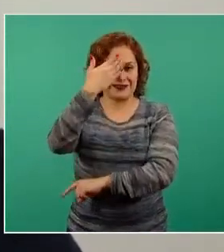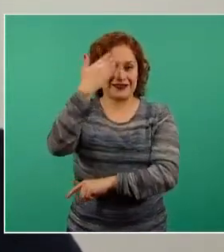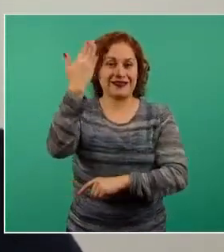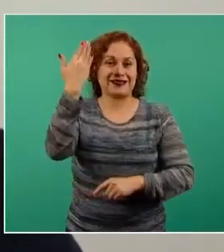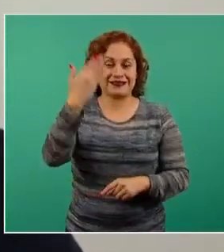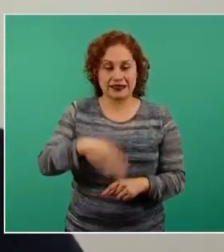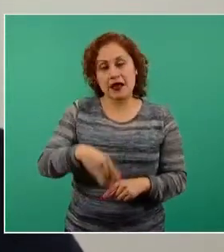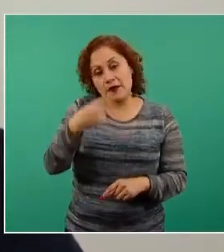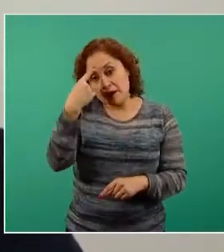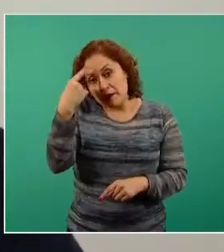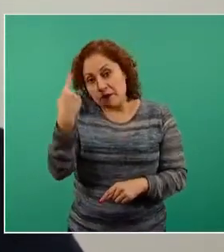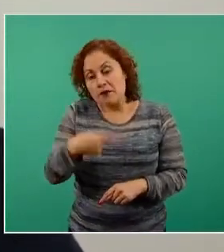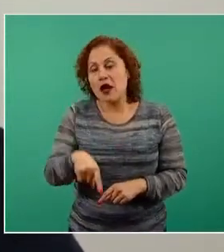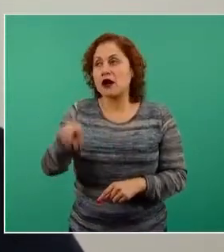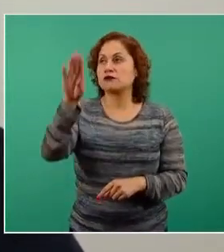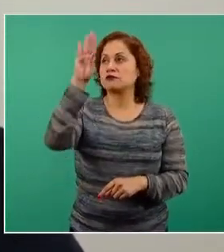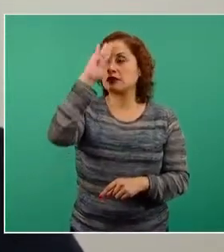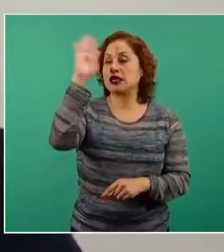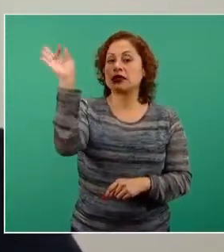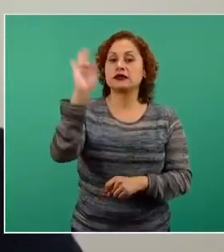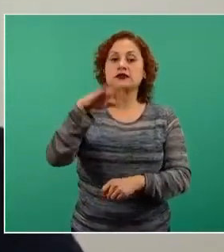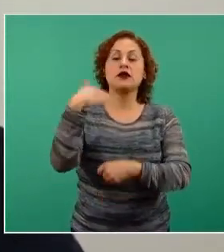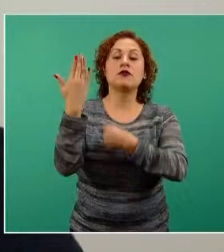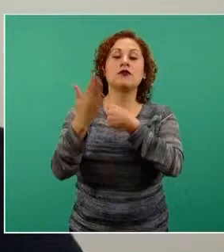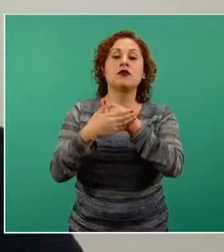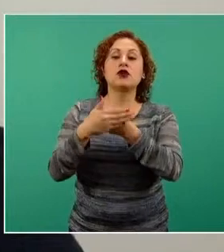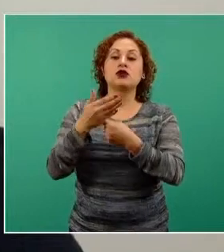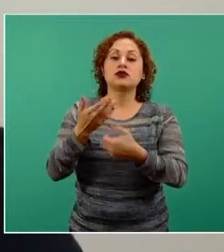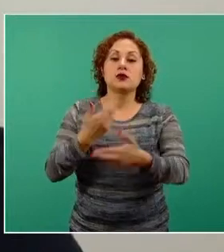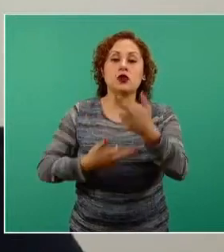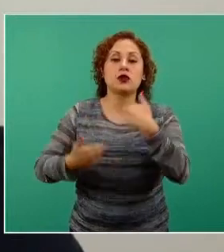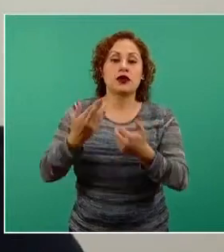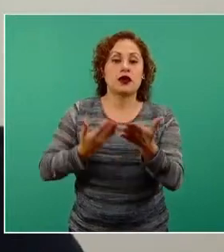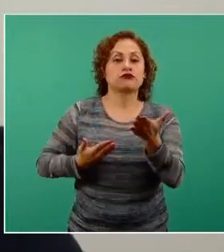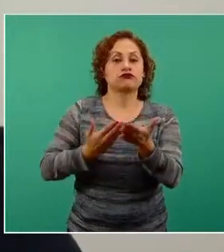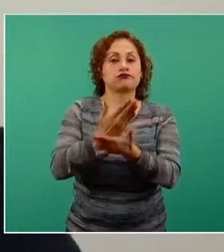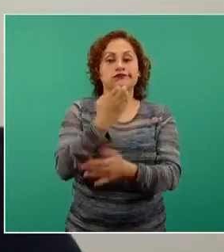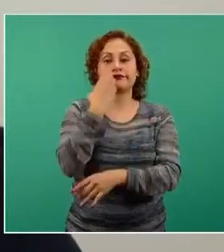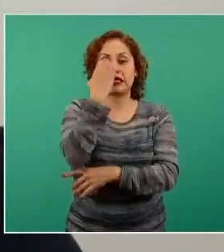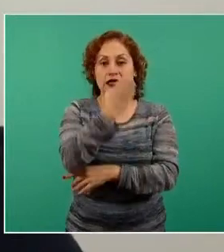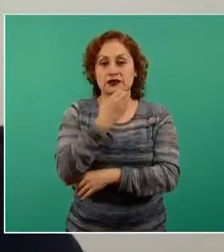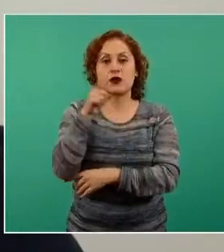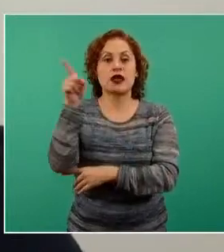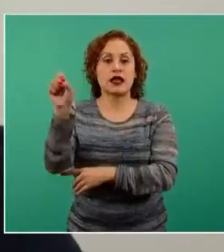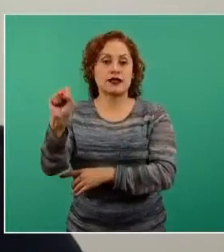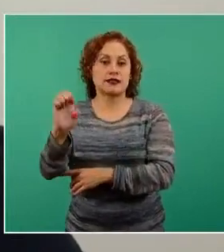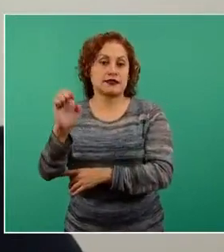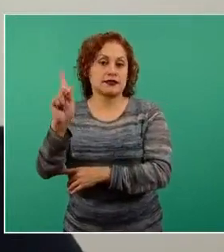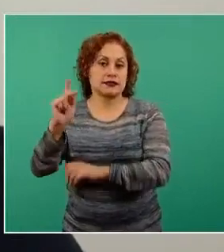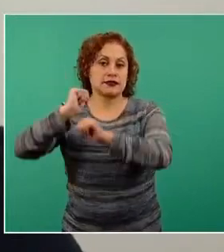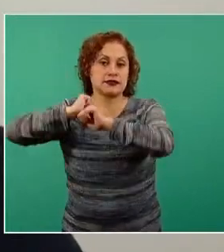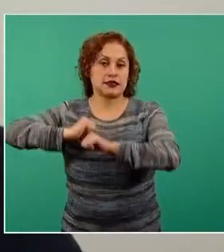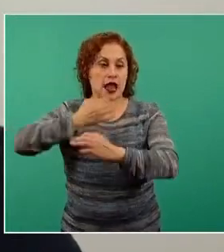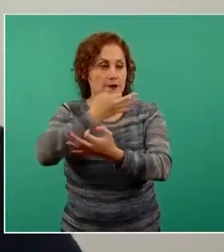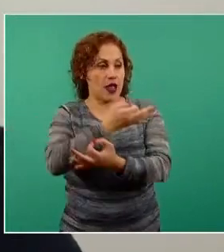la reactivación de clases presenciales, como lo ha informado ya la Secretaría de Educación Pública. Ellos están activamente trabajando